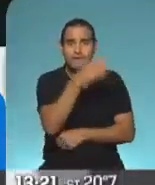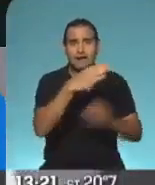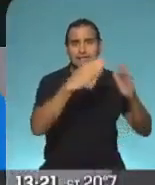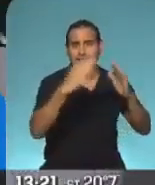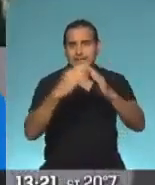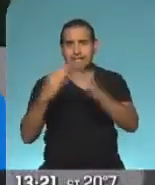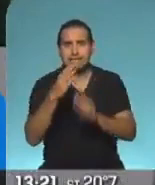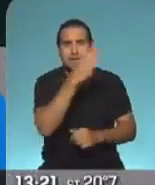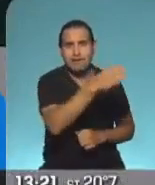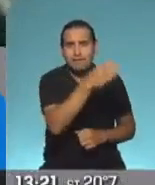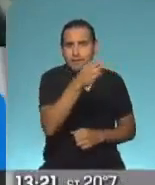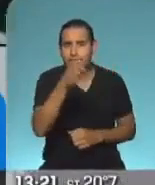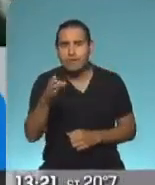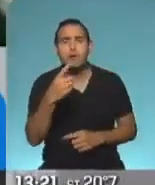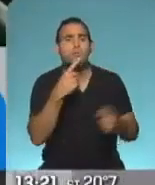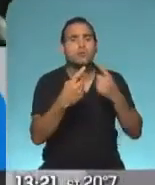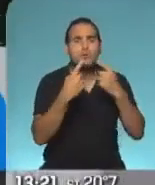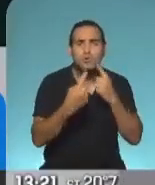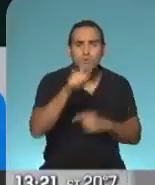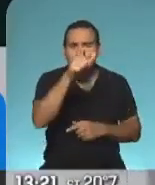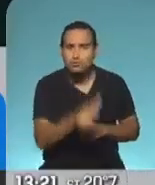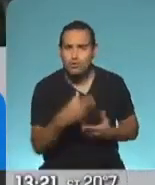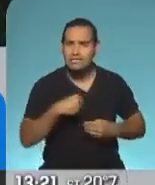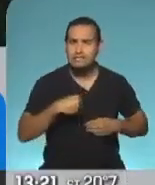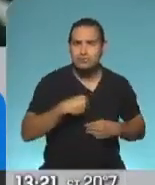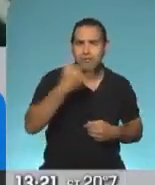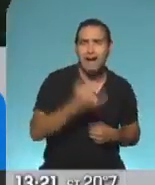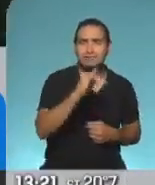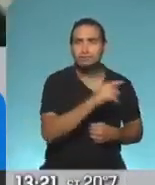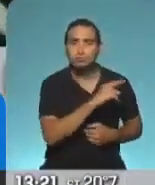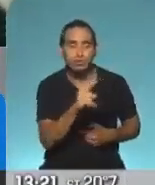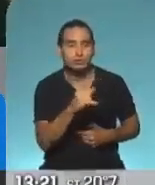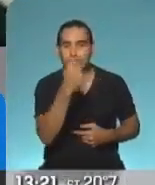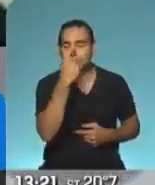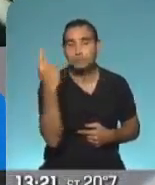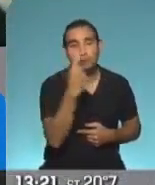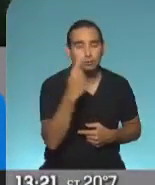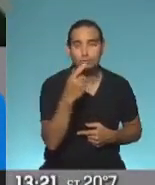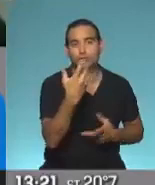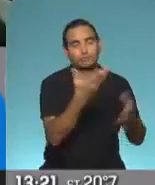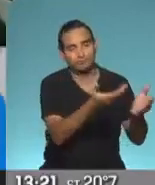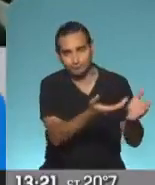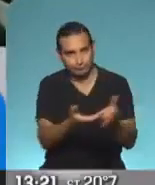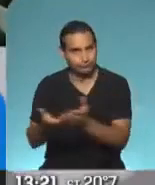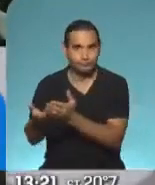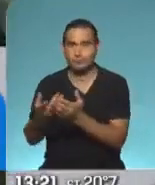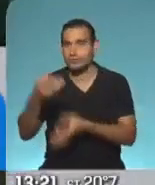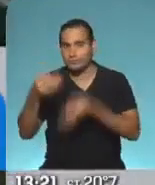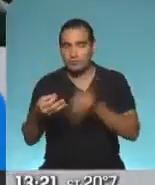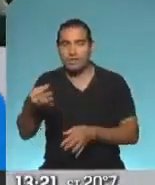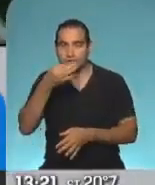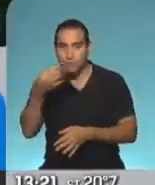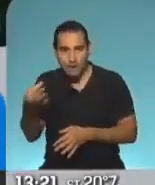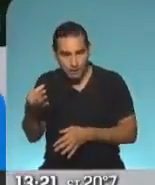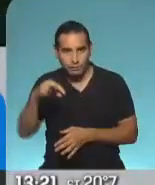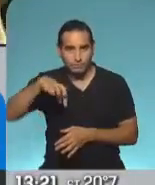puerta de los vecinos y averigua si alguien está con síntomas. Inmediatamente entonces se procede a invitarlo para que se haga el hisopado, el estudio